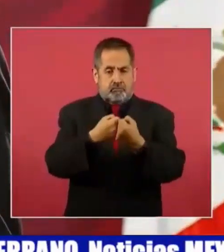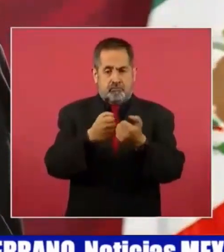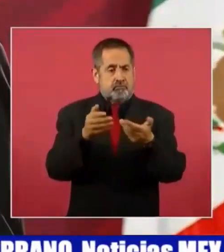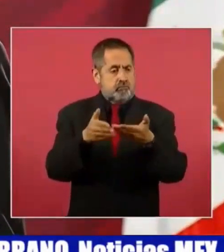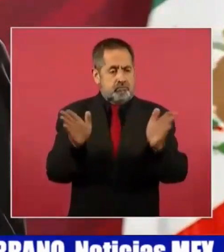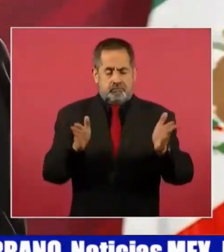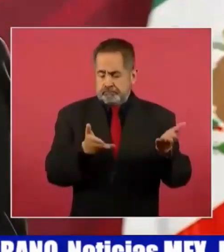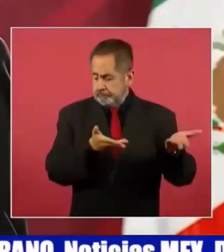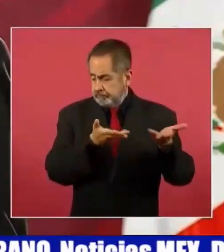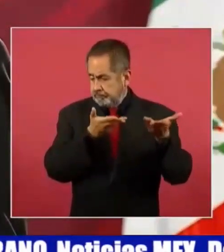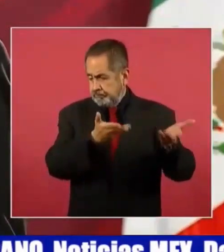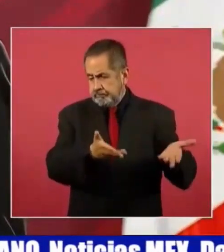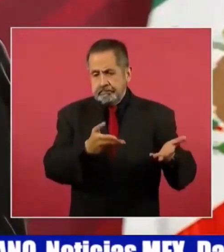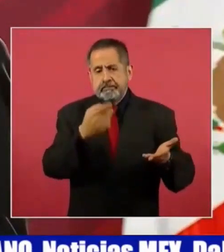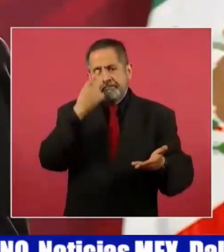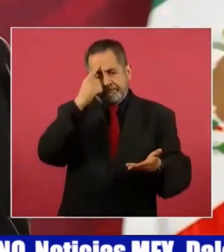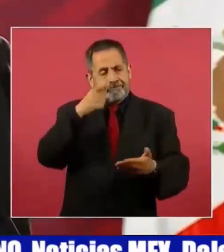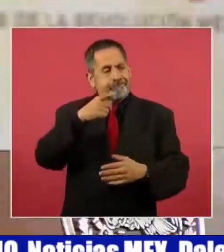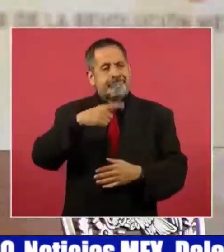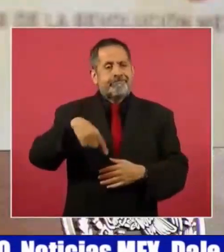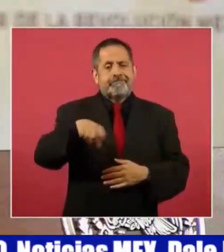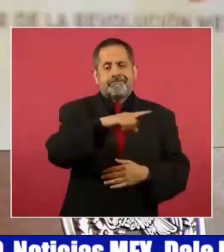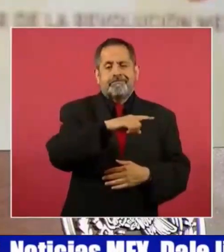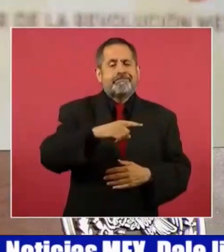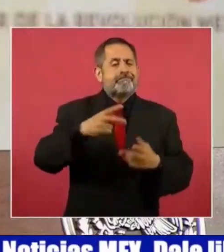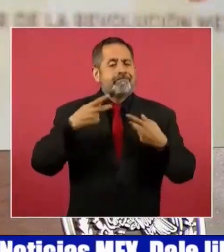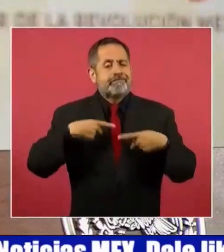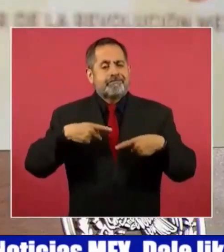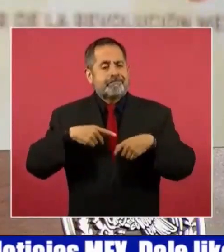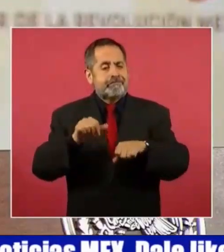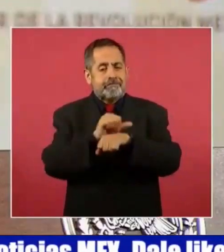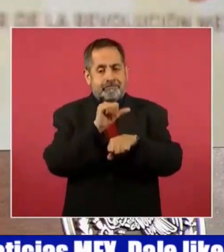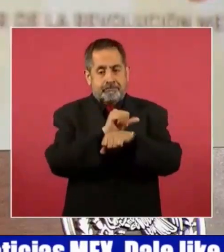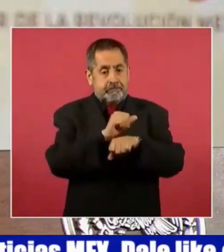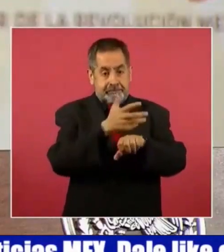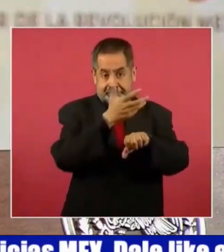antiguos episodios. Pero pues mi querido Ricardo, como siempre ha